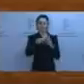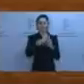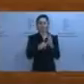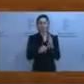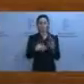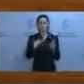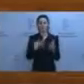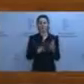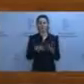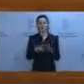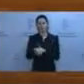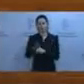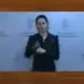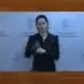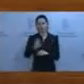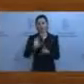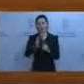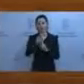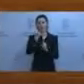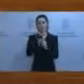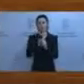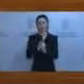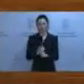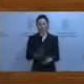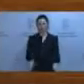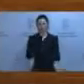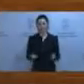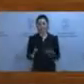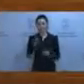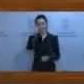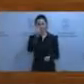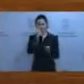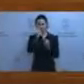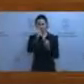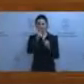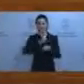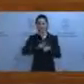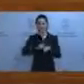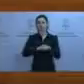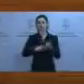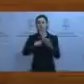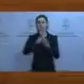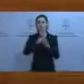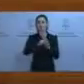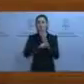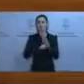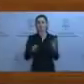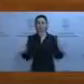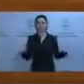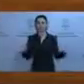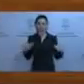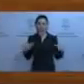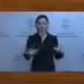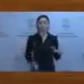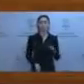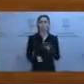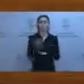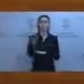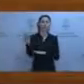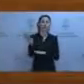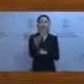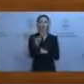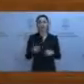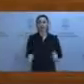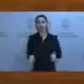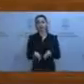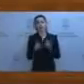ese puesto o no. Bien, el hecho de no detallar esas características en la plaza produce que cualquiera, no digo que